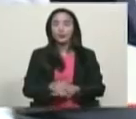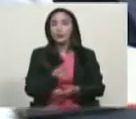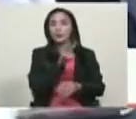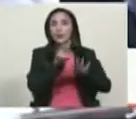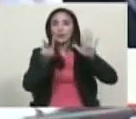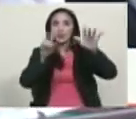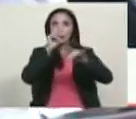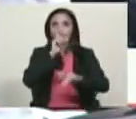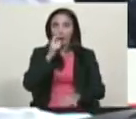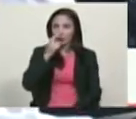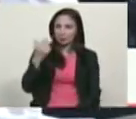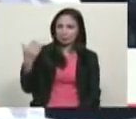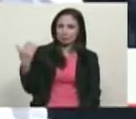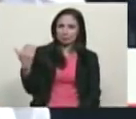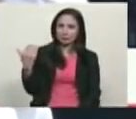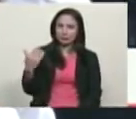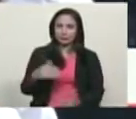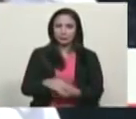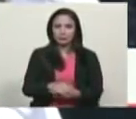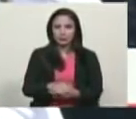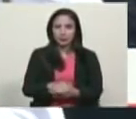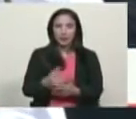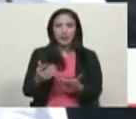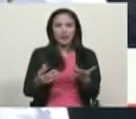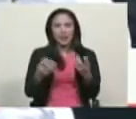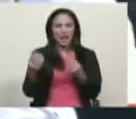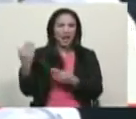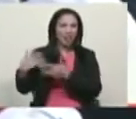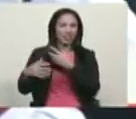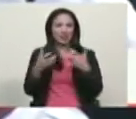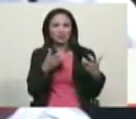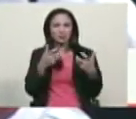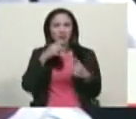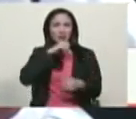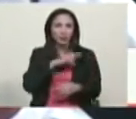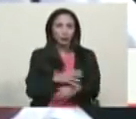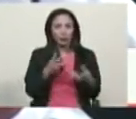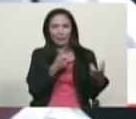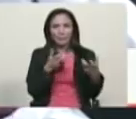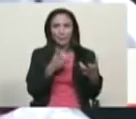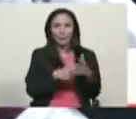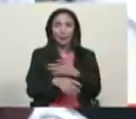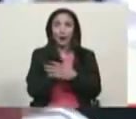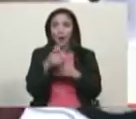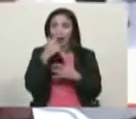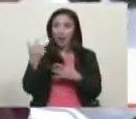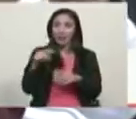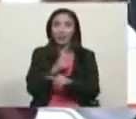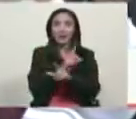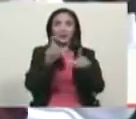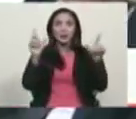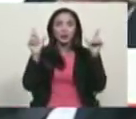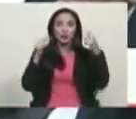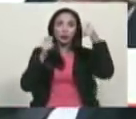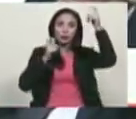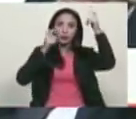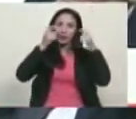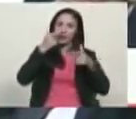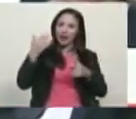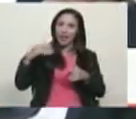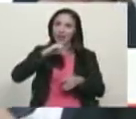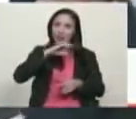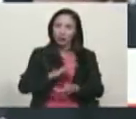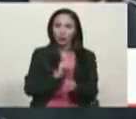27 años ya de la rebelión histórica bolivariana que lideró nuestro comandante